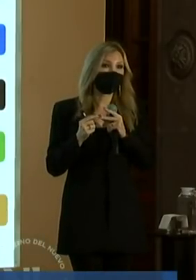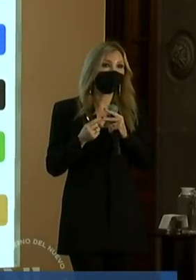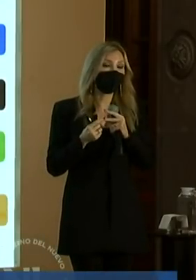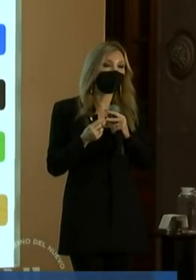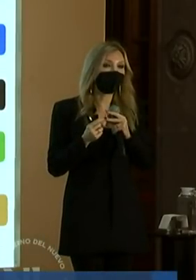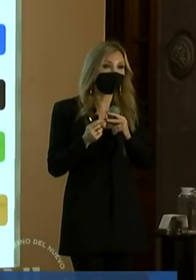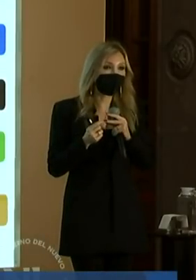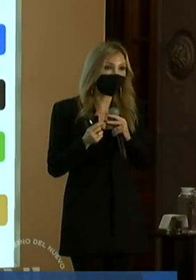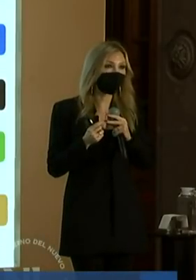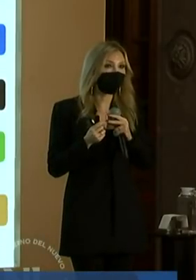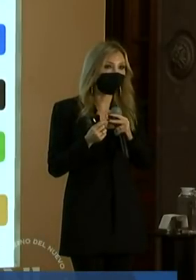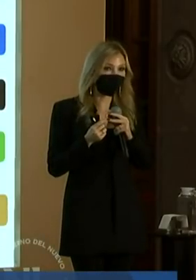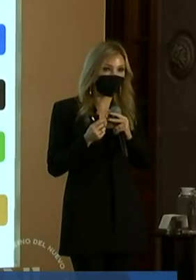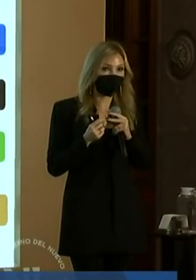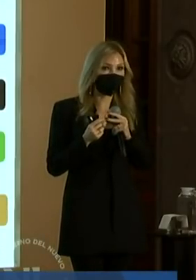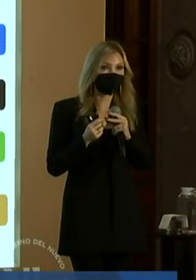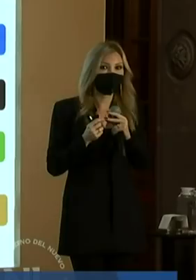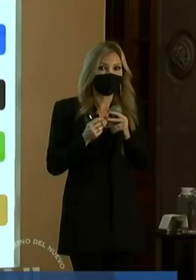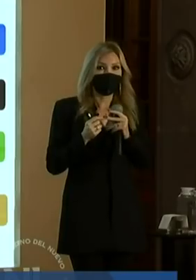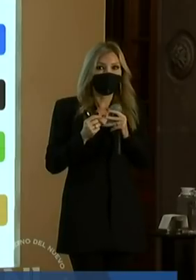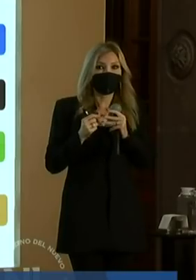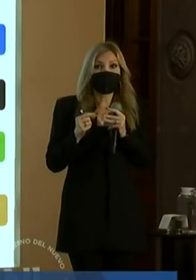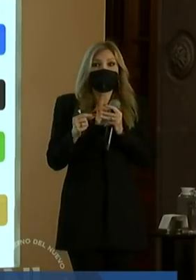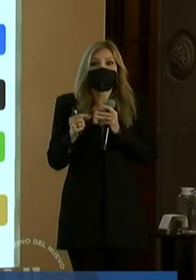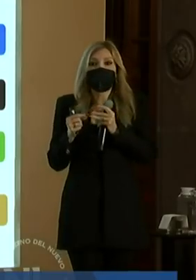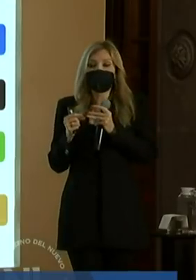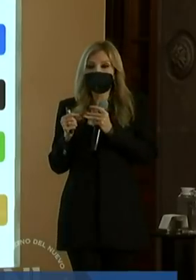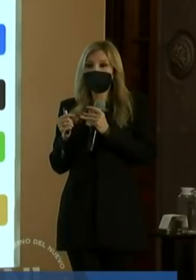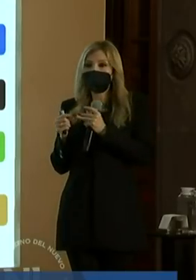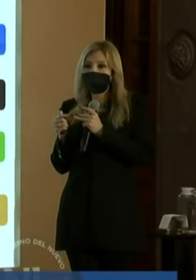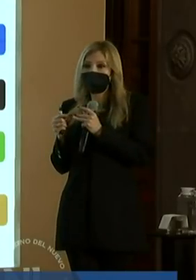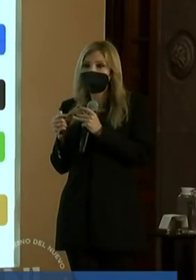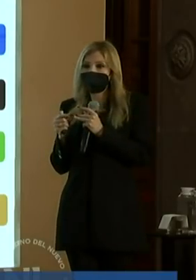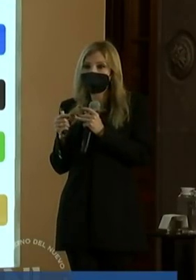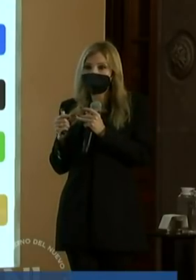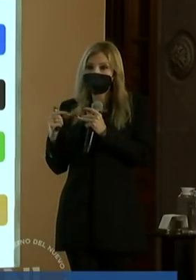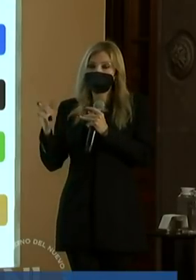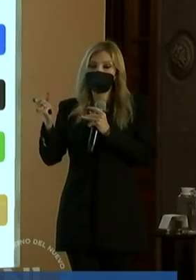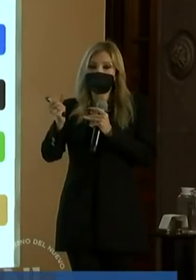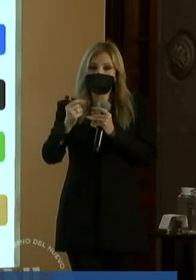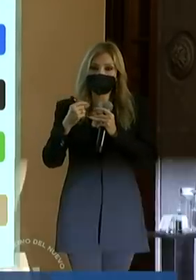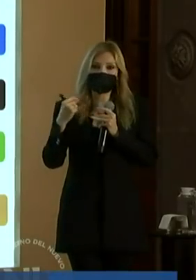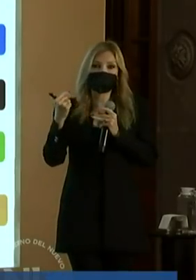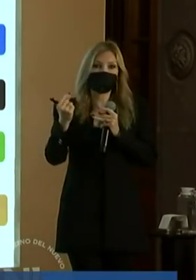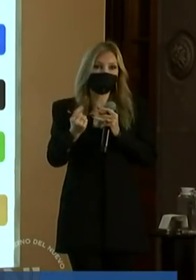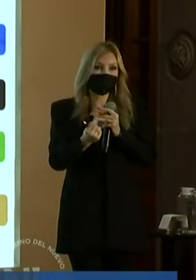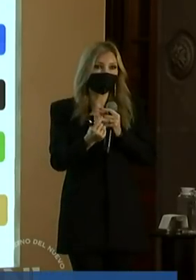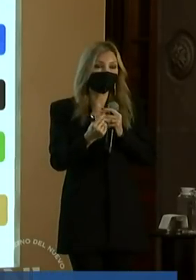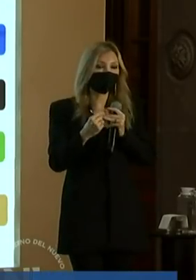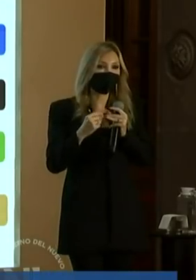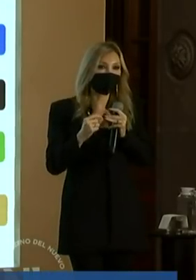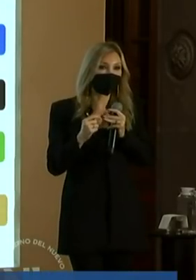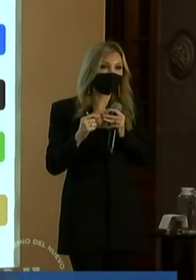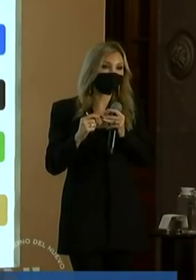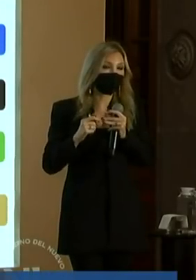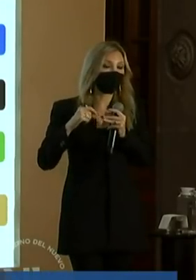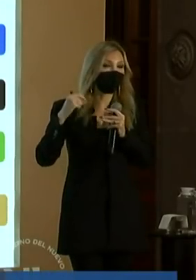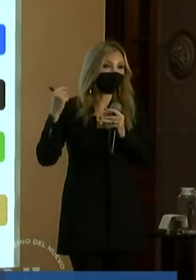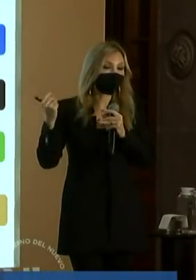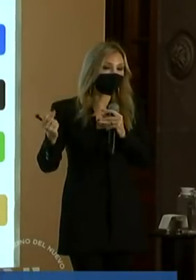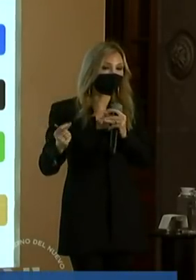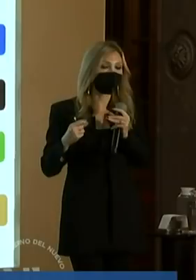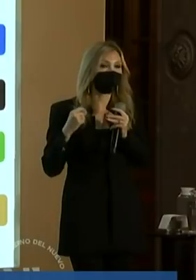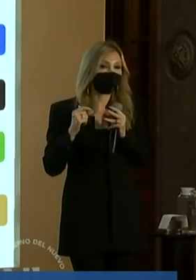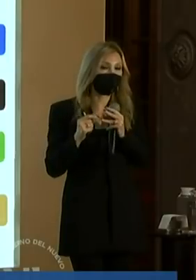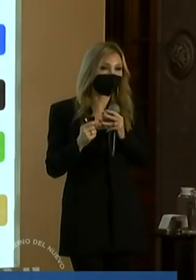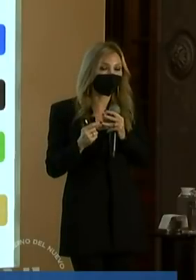de la movilidad de las personas, del tipo de movilidad, es decir, si solamente circulan en su ciudad o tienen